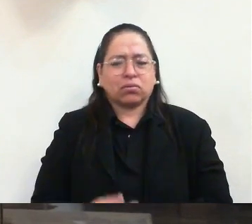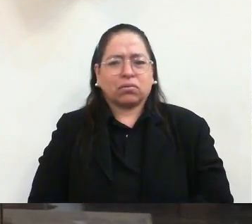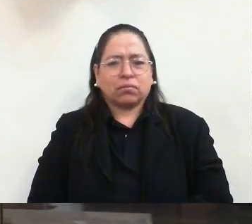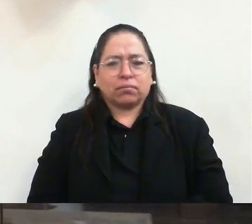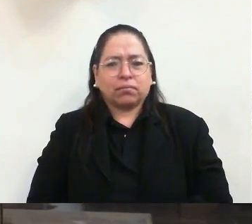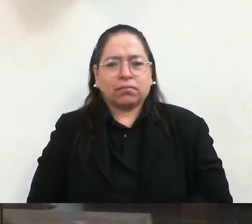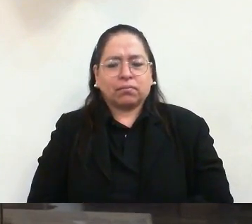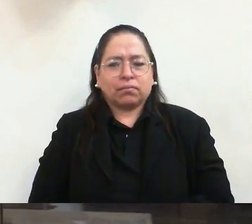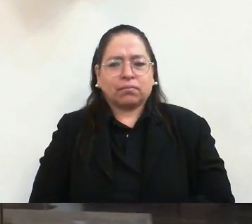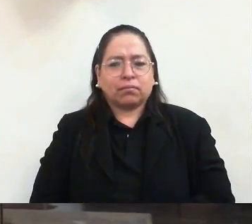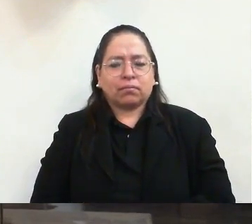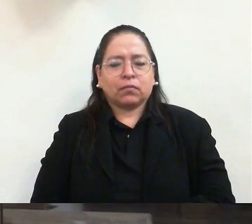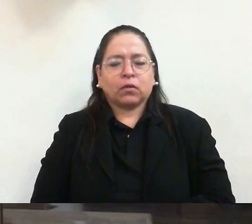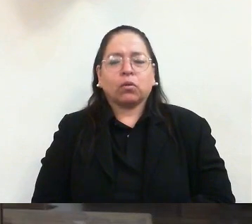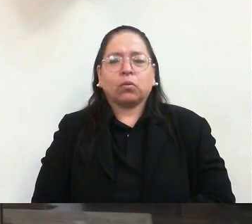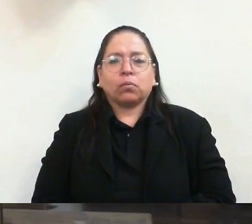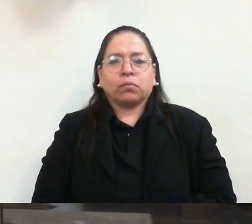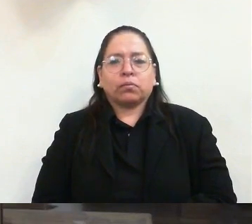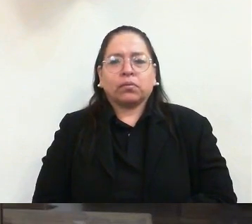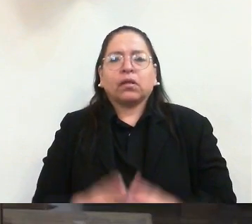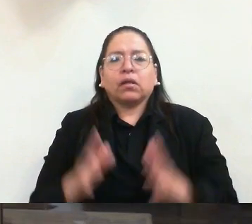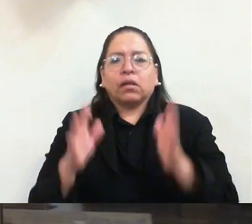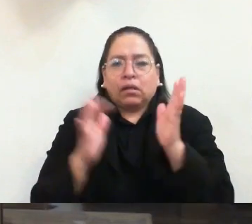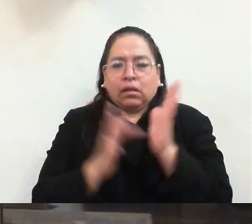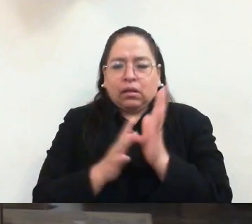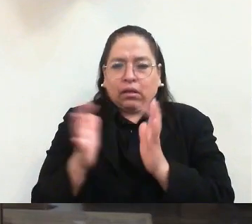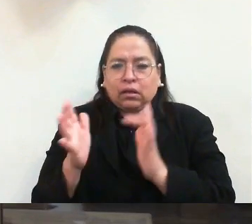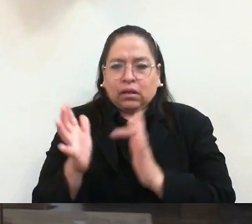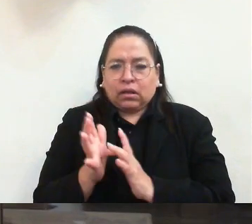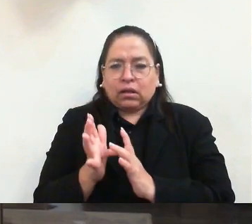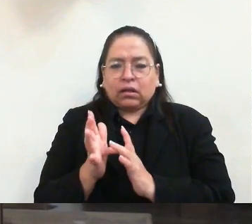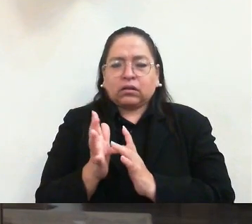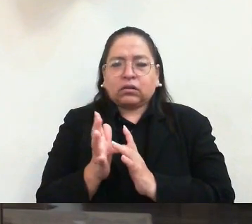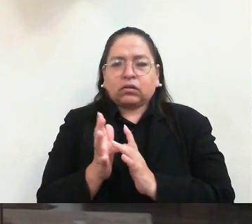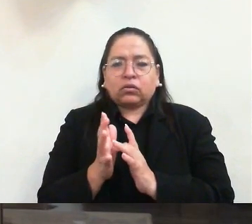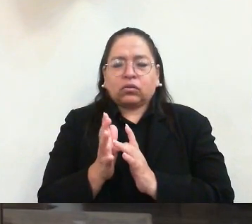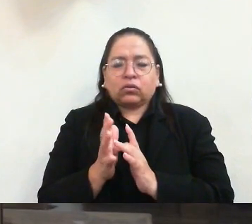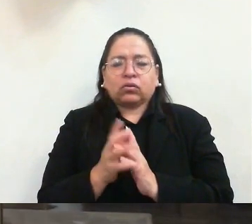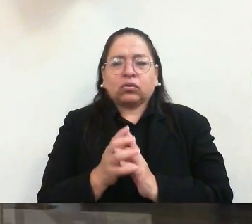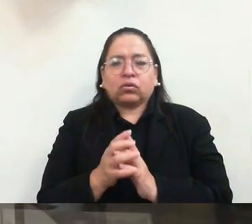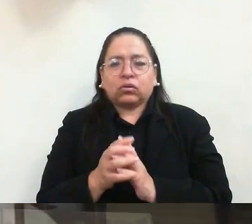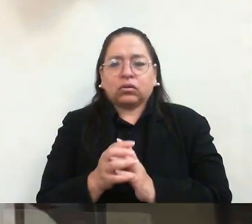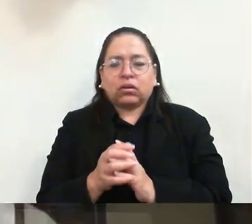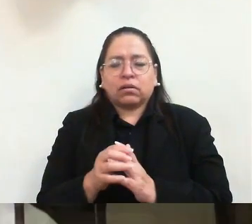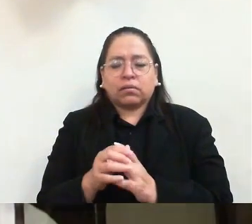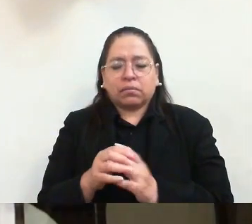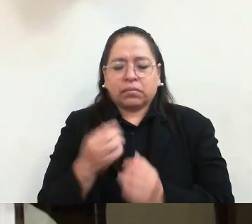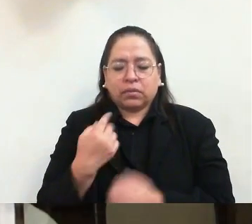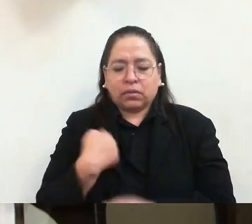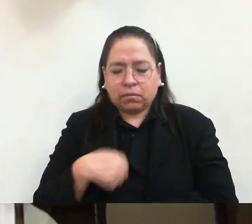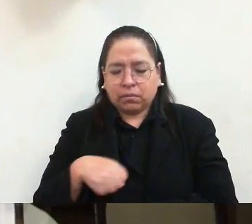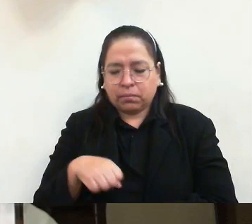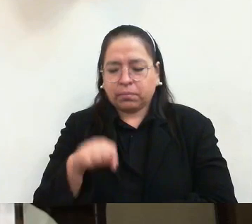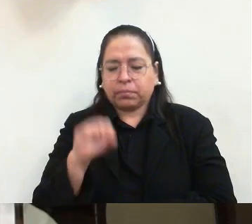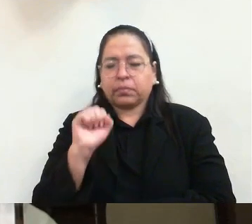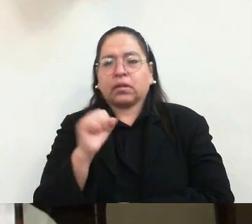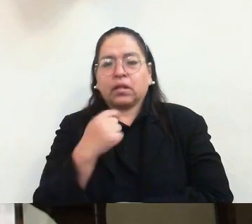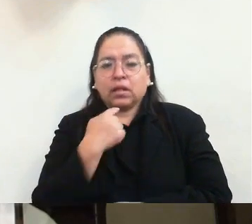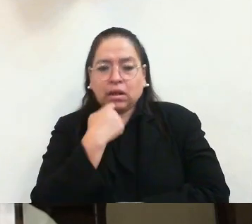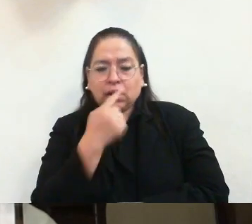y el señor termina diciéndole una palabra yo tampoco te